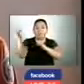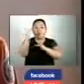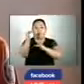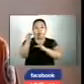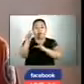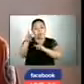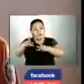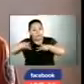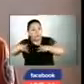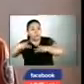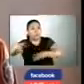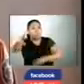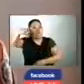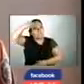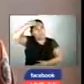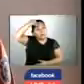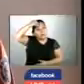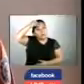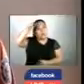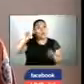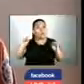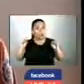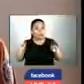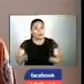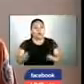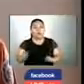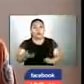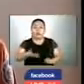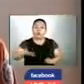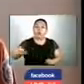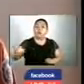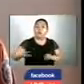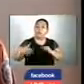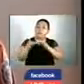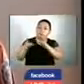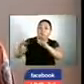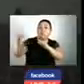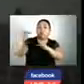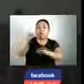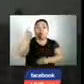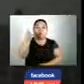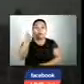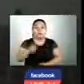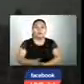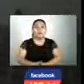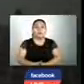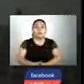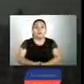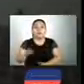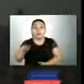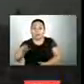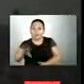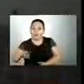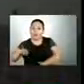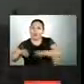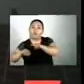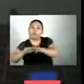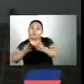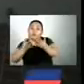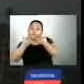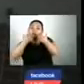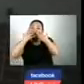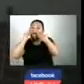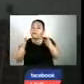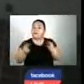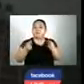metodología y poder lograr un nivel altísimo de asimilación. El olfato de los canes también ha permitido